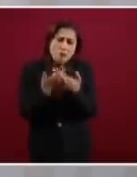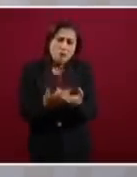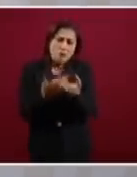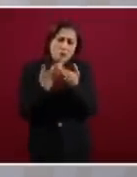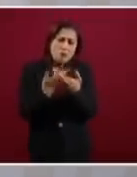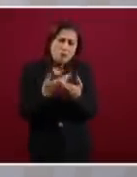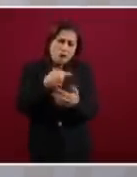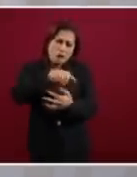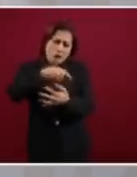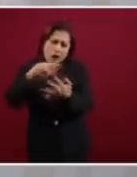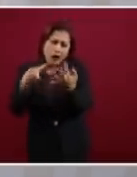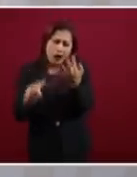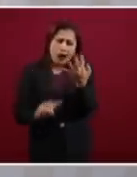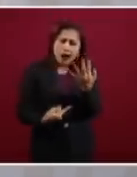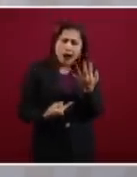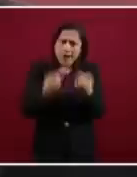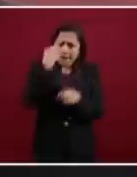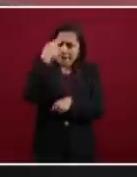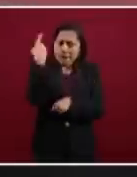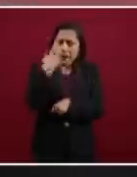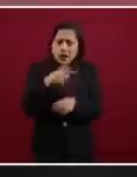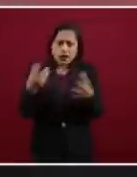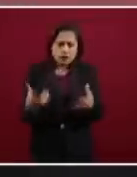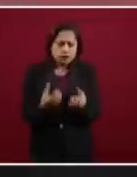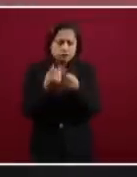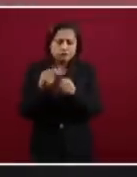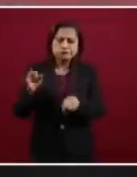no solo las fuerzas armadas